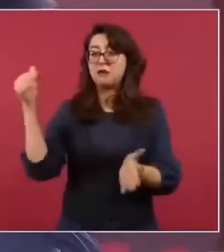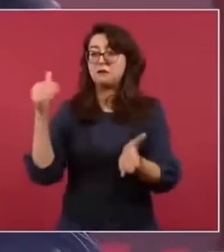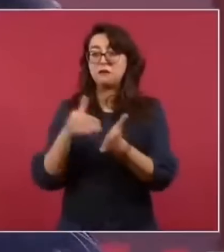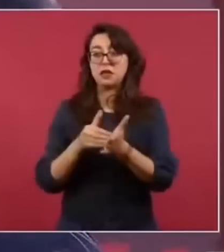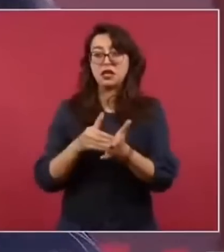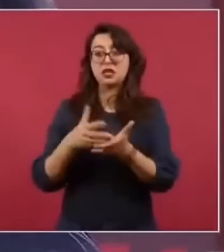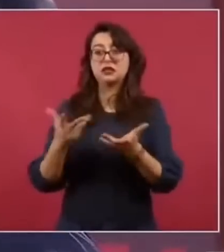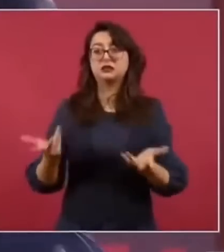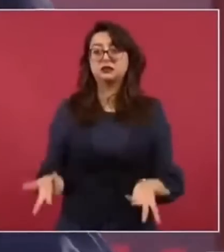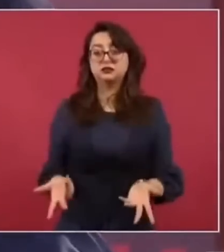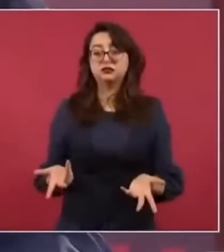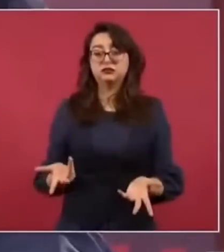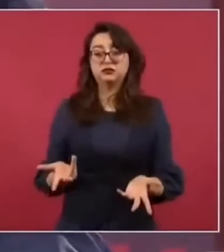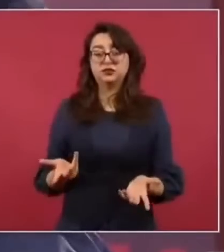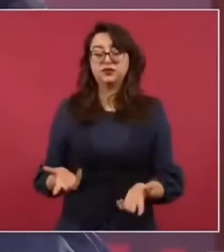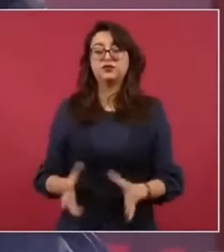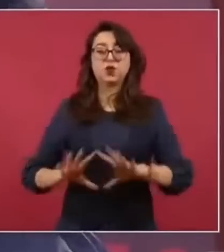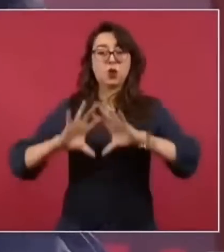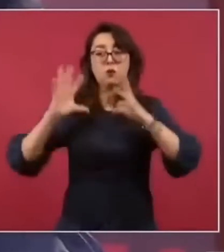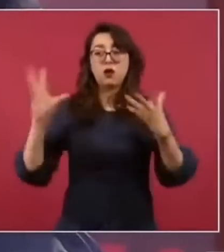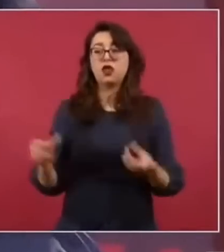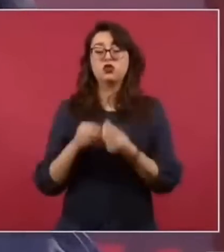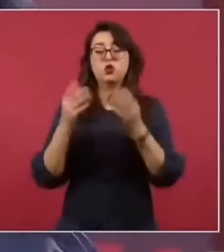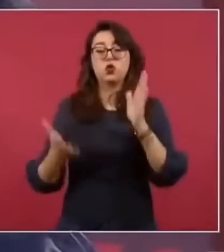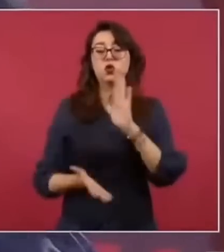la construcción del nuevo aeropuerto?